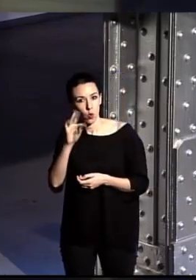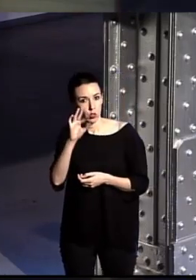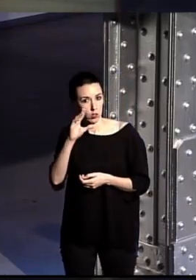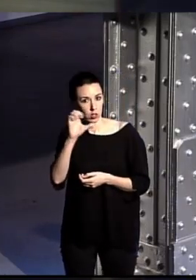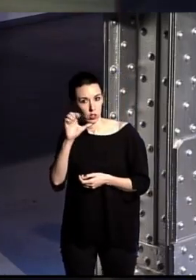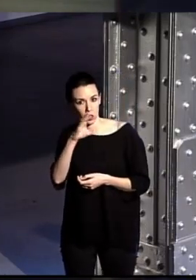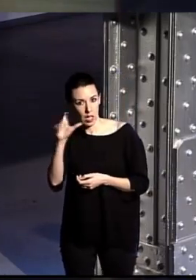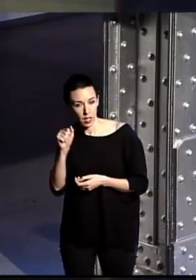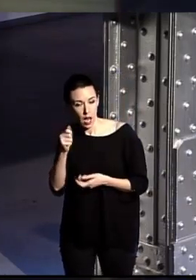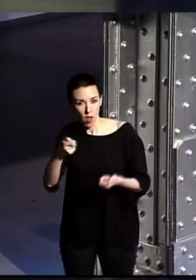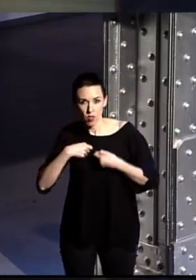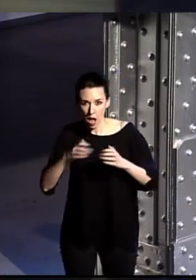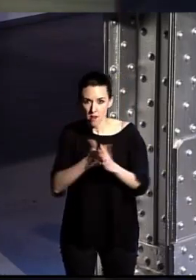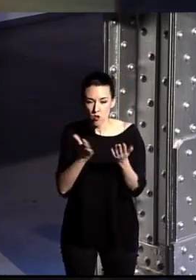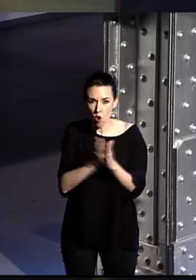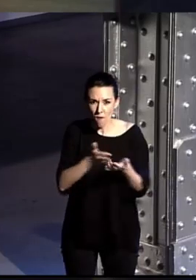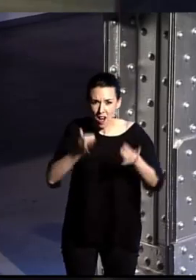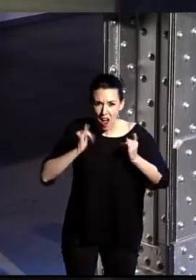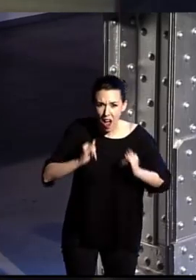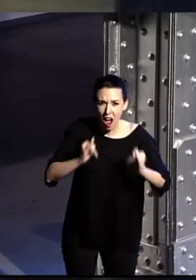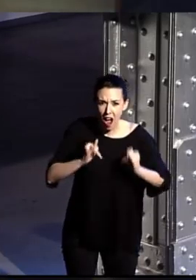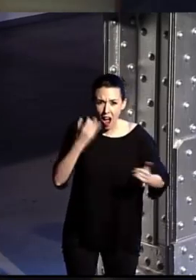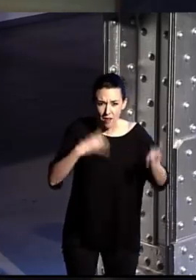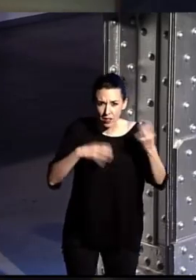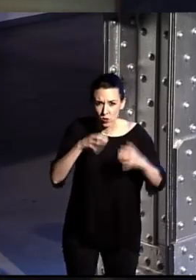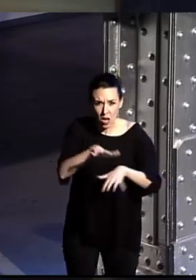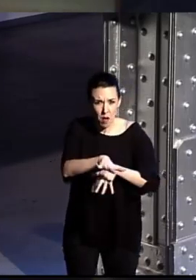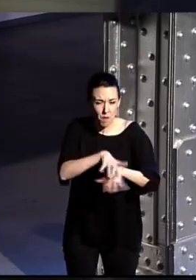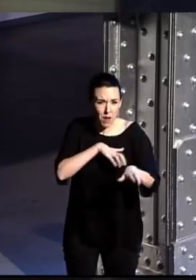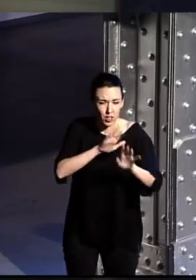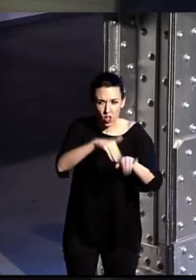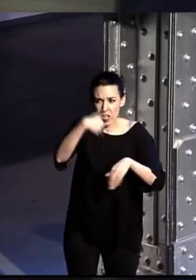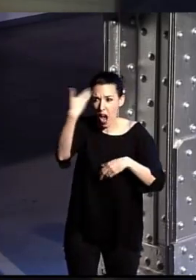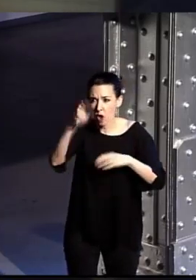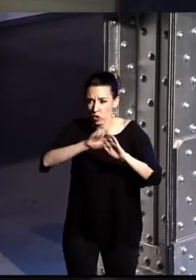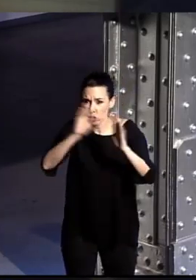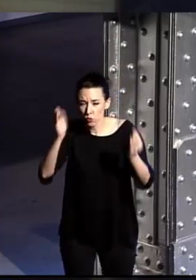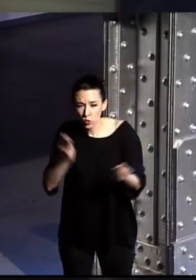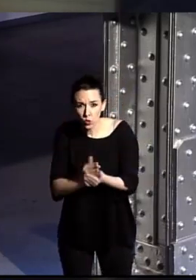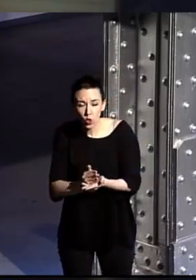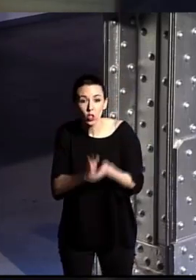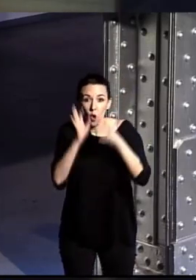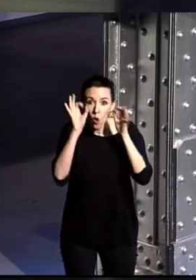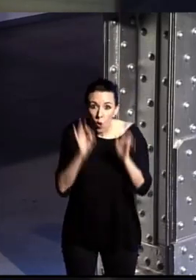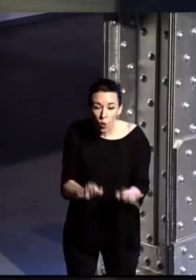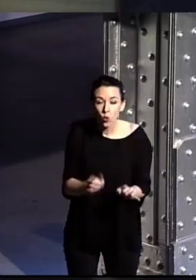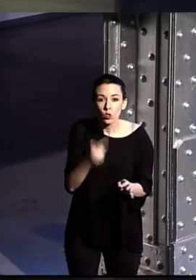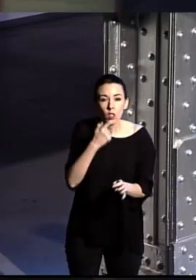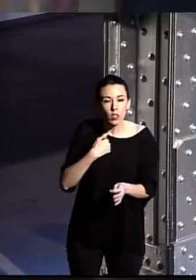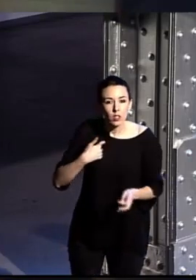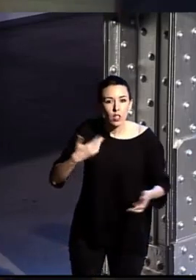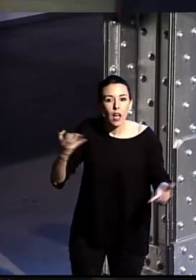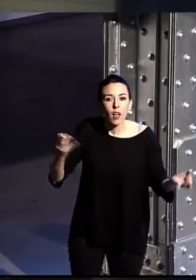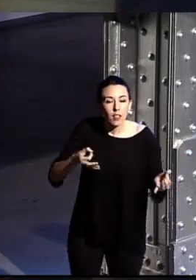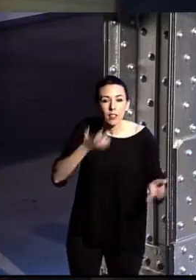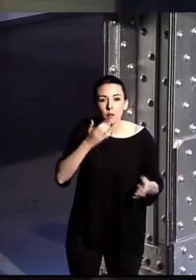Es el que nos ha dado novelas de aventuras, la mayoría vale más allá, en otros mundos, pero precisamente diciéndonos, ¿qué